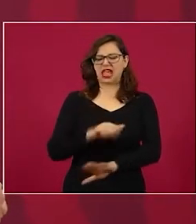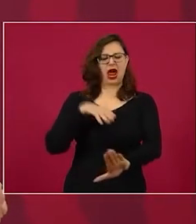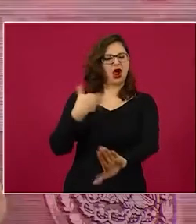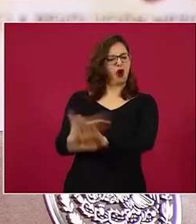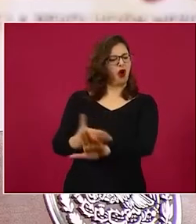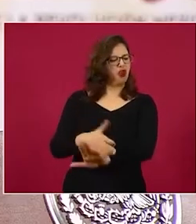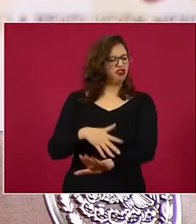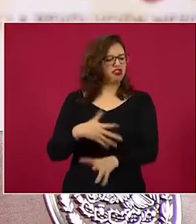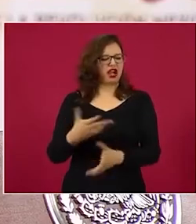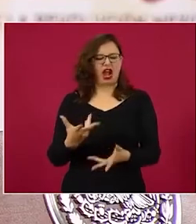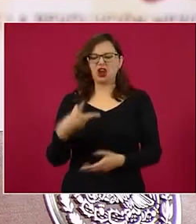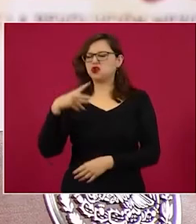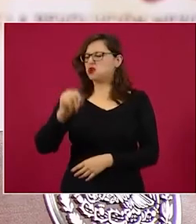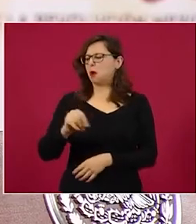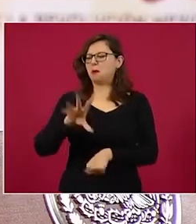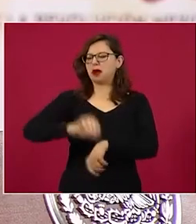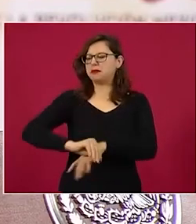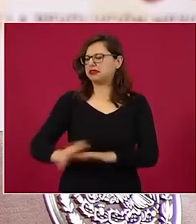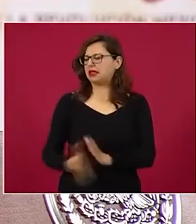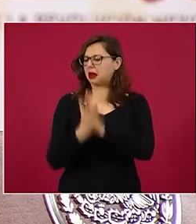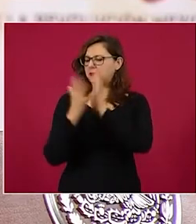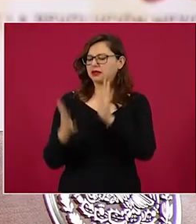una consulta.